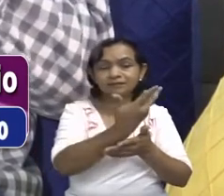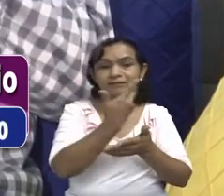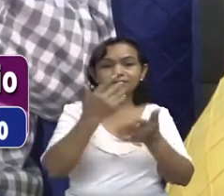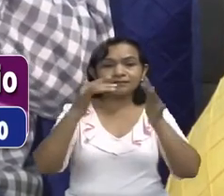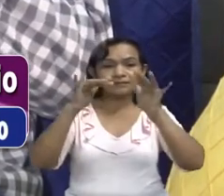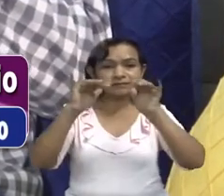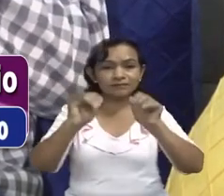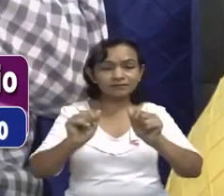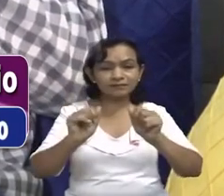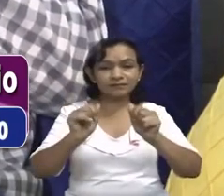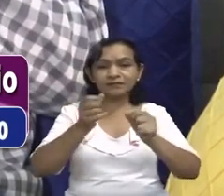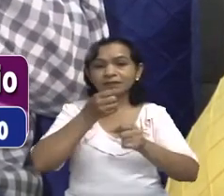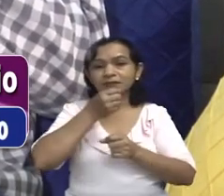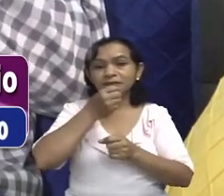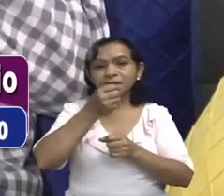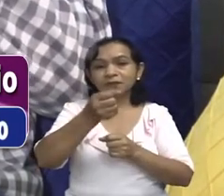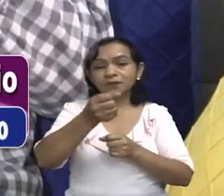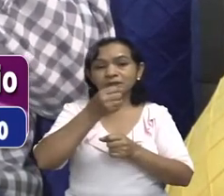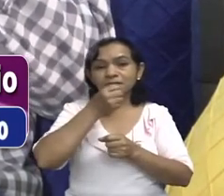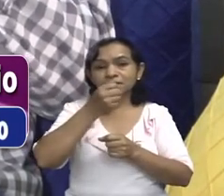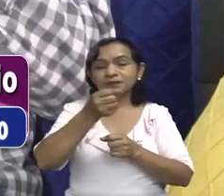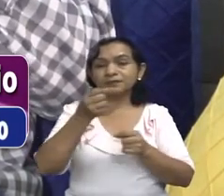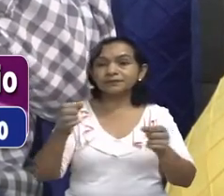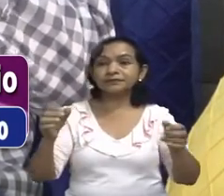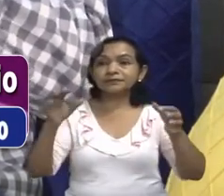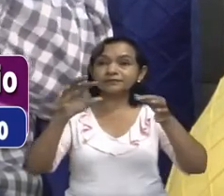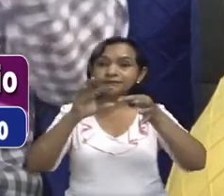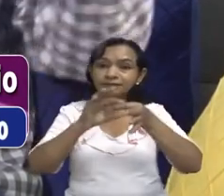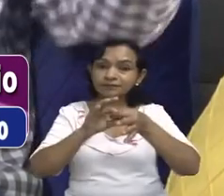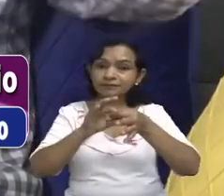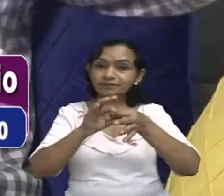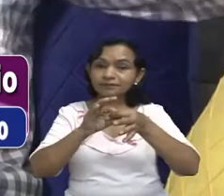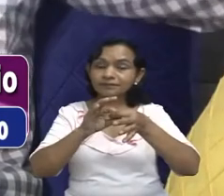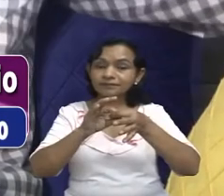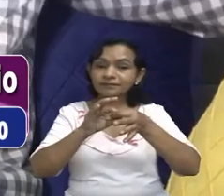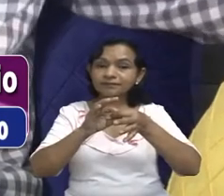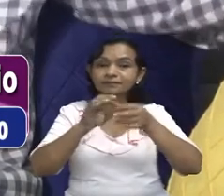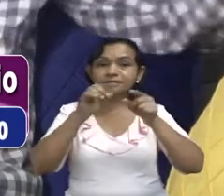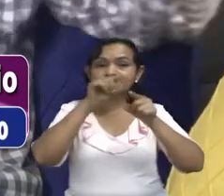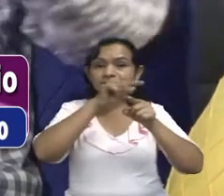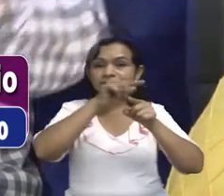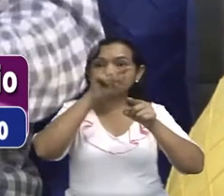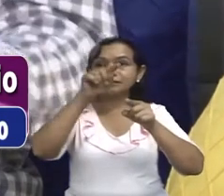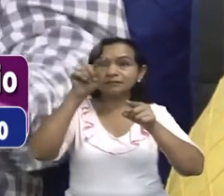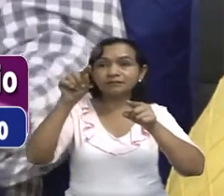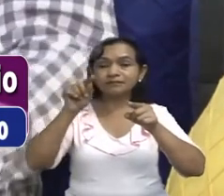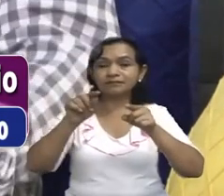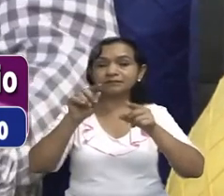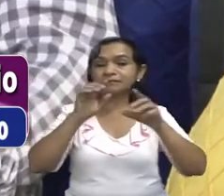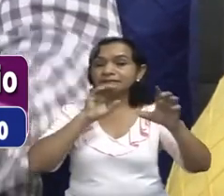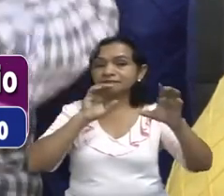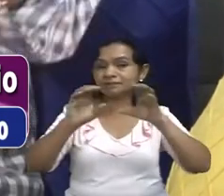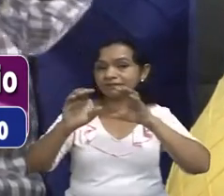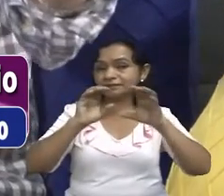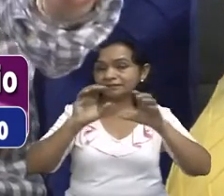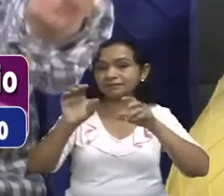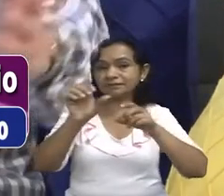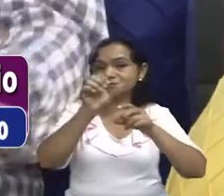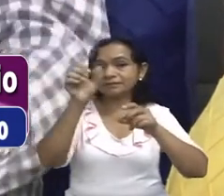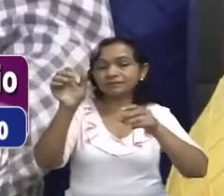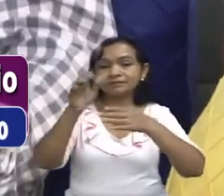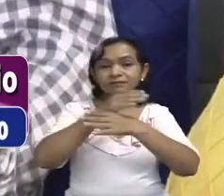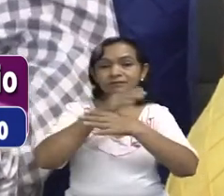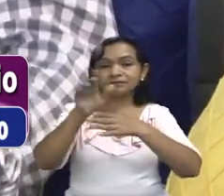por aquí y ahora no nos acompañan y que ocupan posiciones en medios de comunicación, ¿verdad? Claro. En otros medios